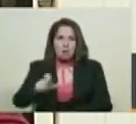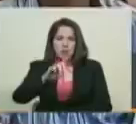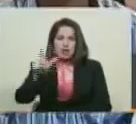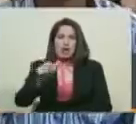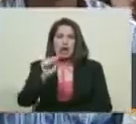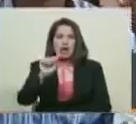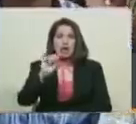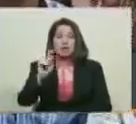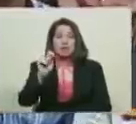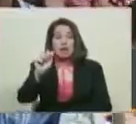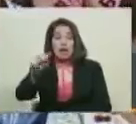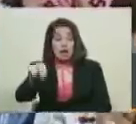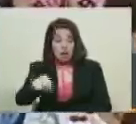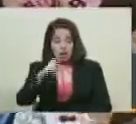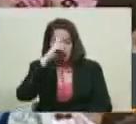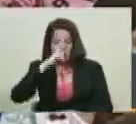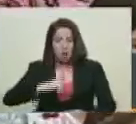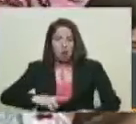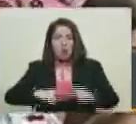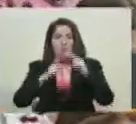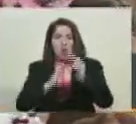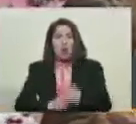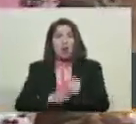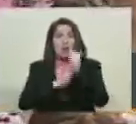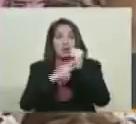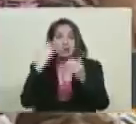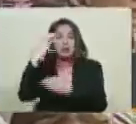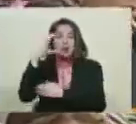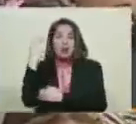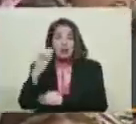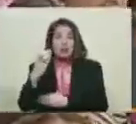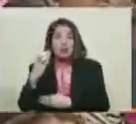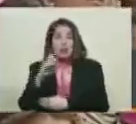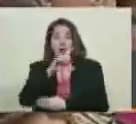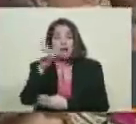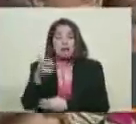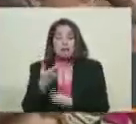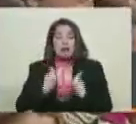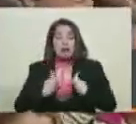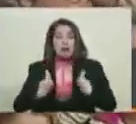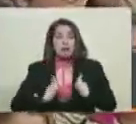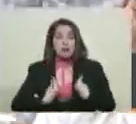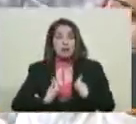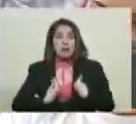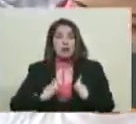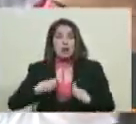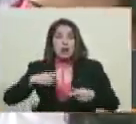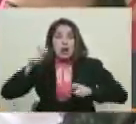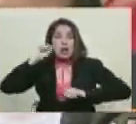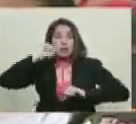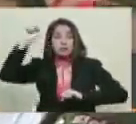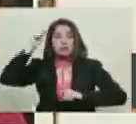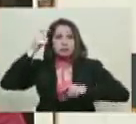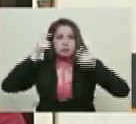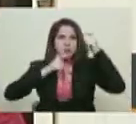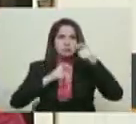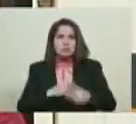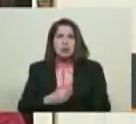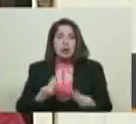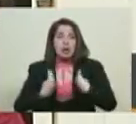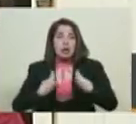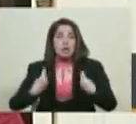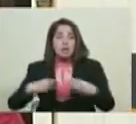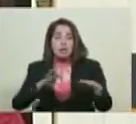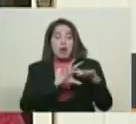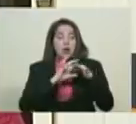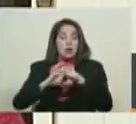y decimos, Gaitán vive, la lucha sigue. ¡Que viva la unión de nuestros